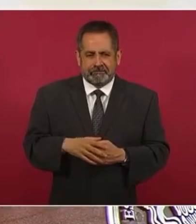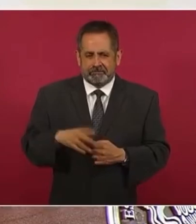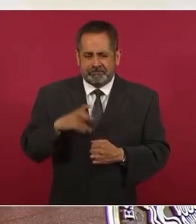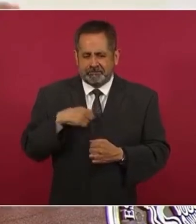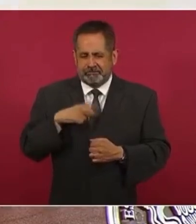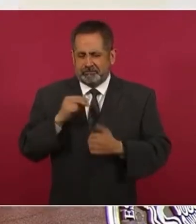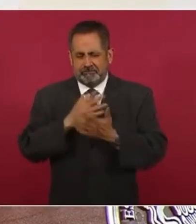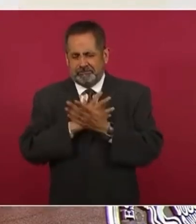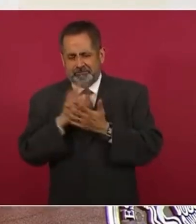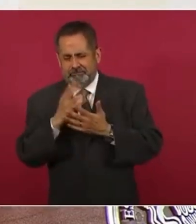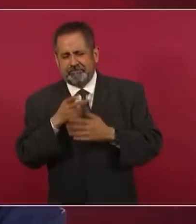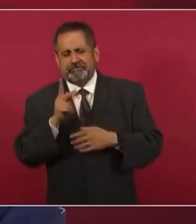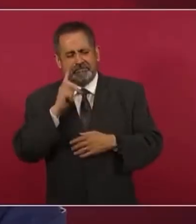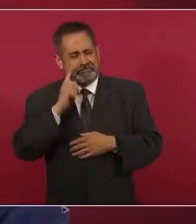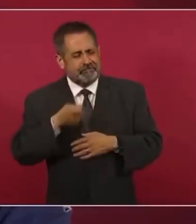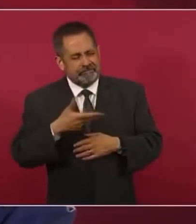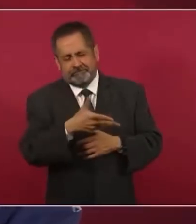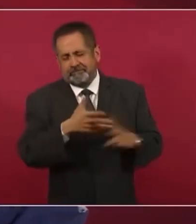tiene que ver